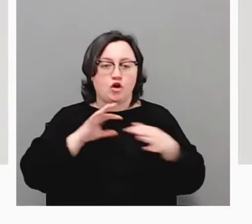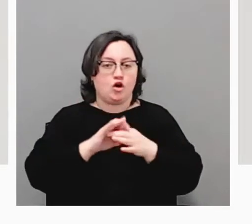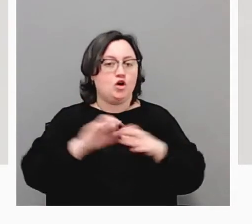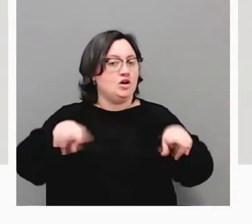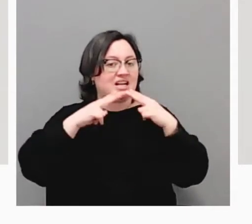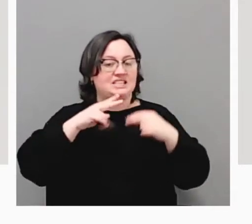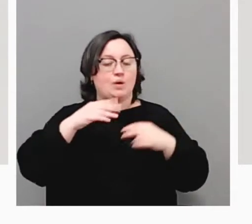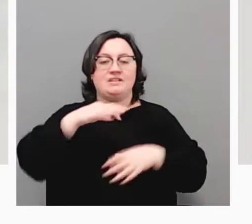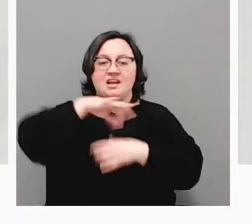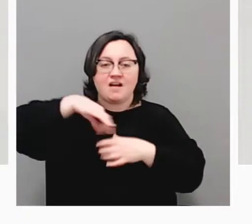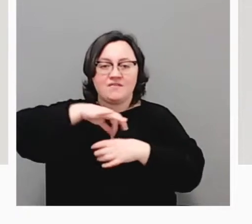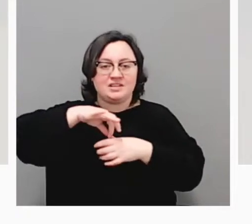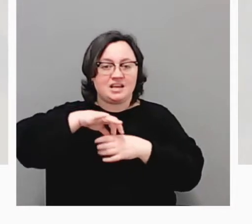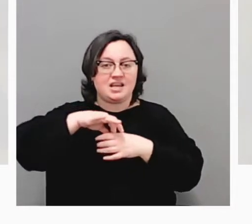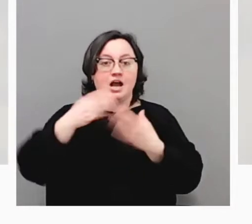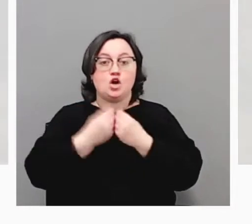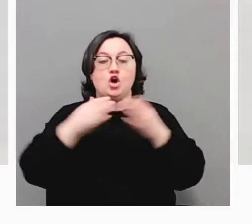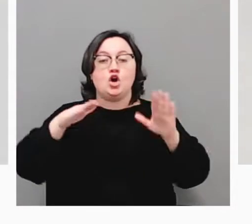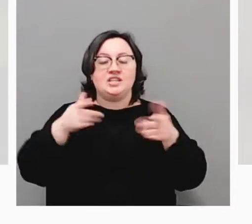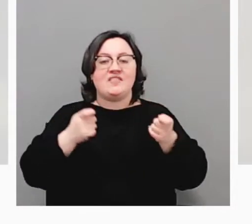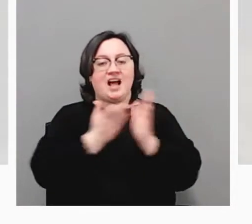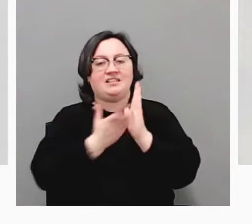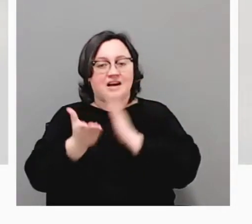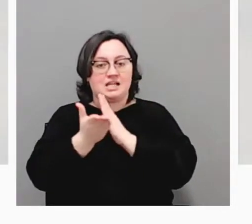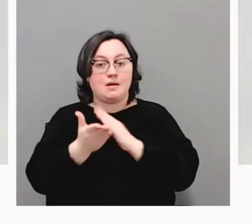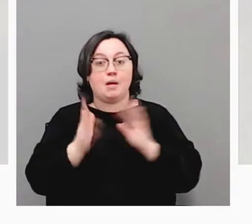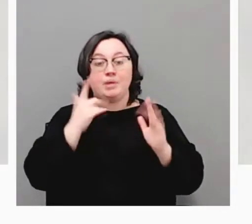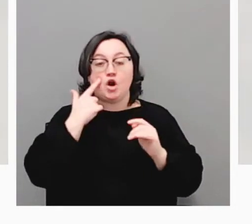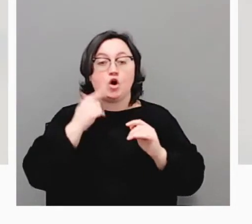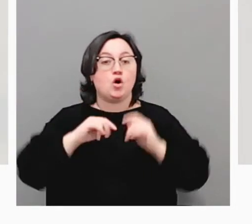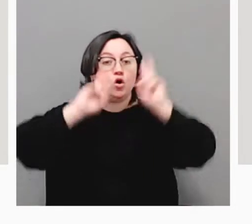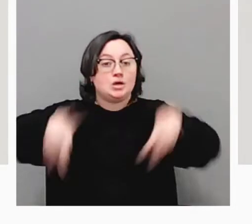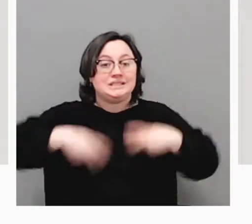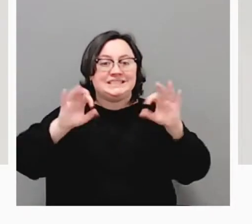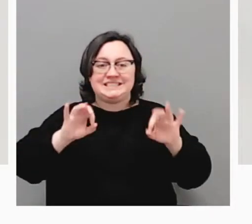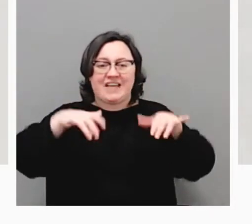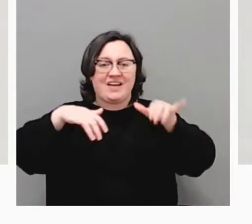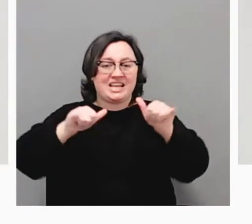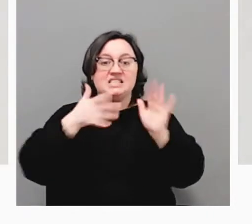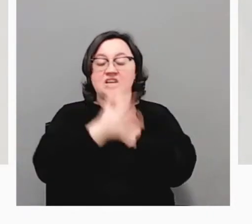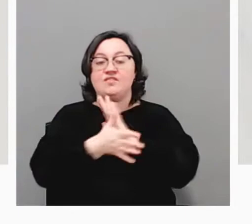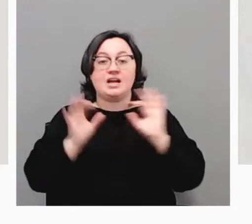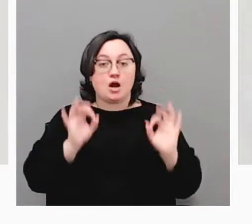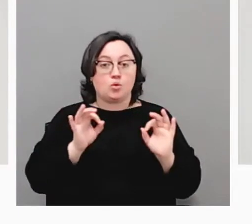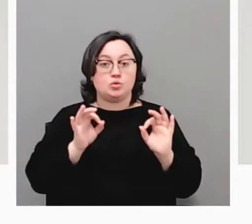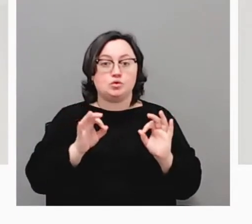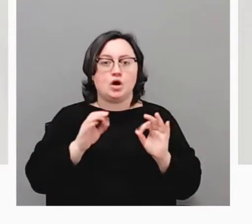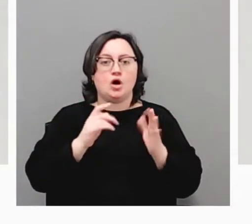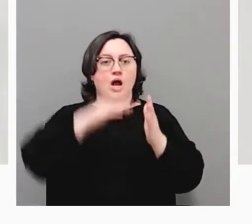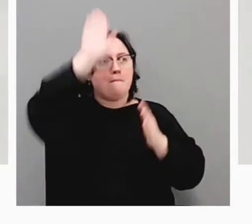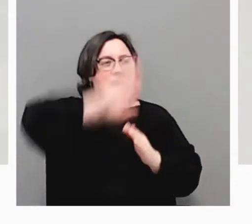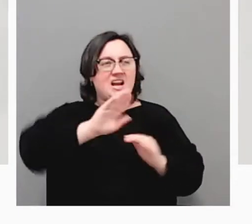con cafetería y con tienda alternativa, sin restaurar, de forma que nos podemos encontrar desde los desconchones en las